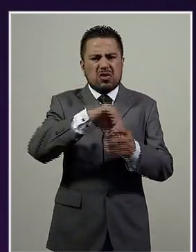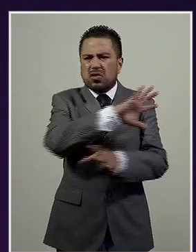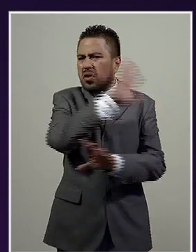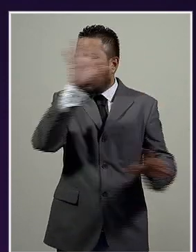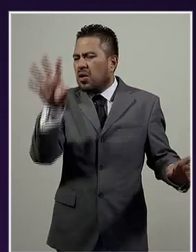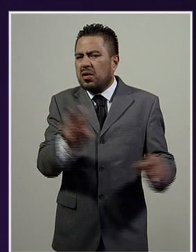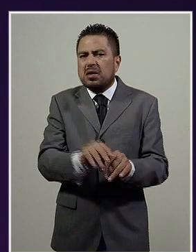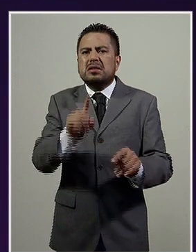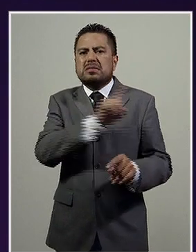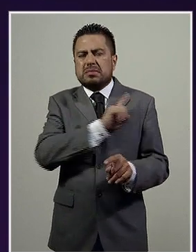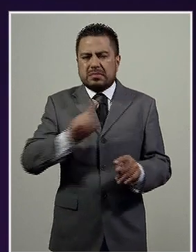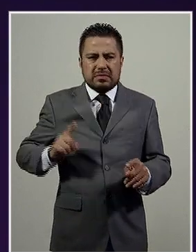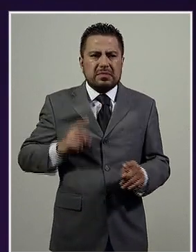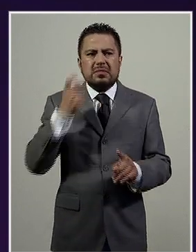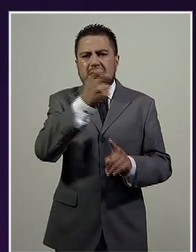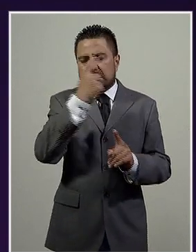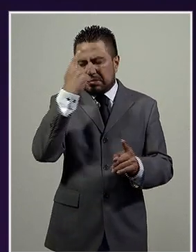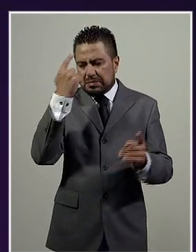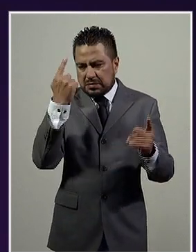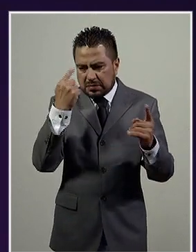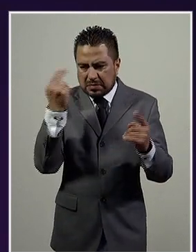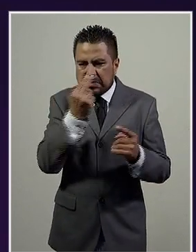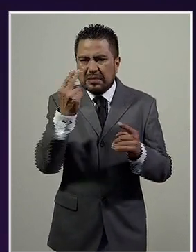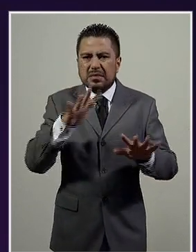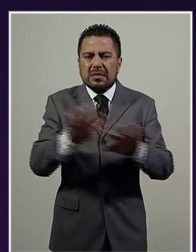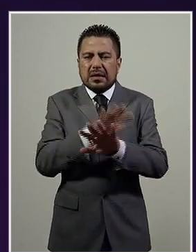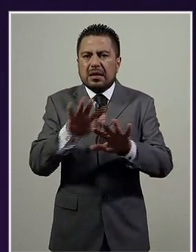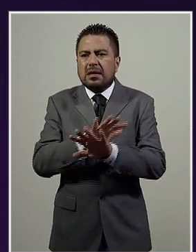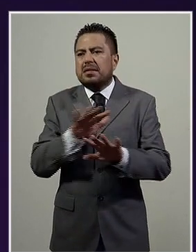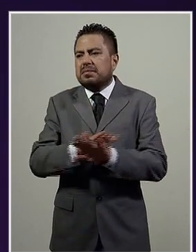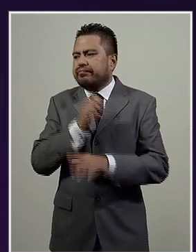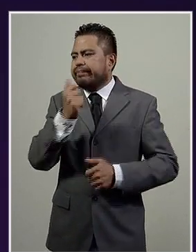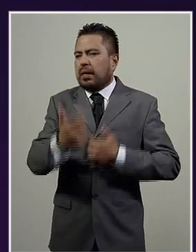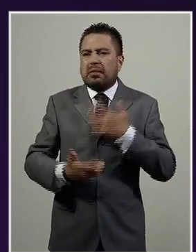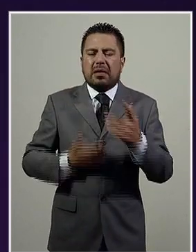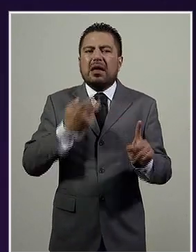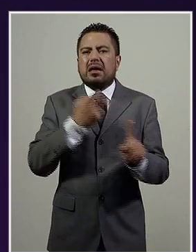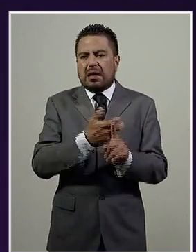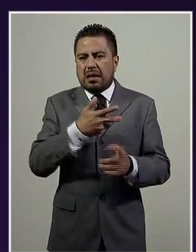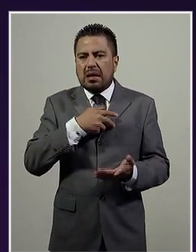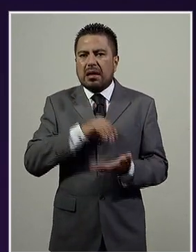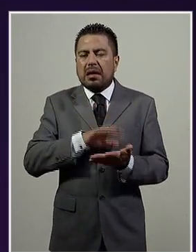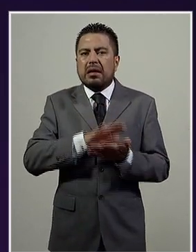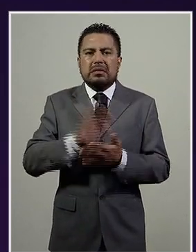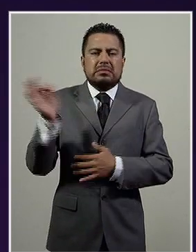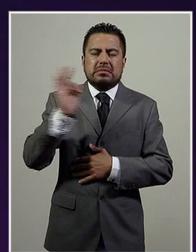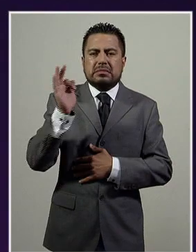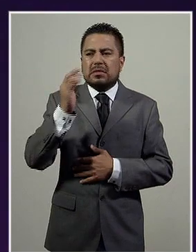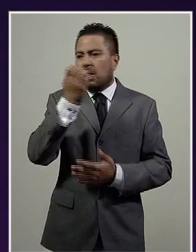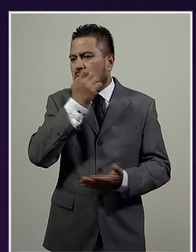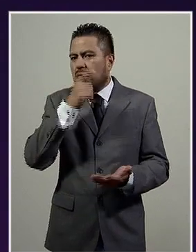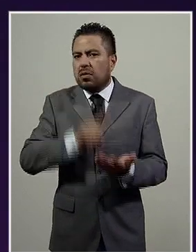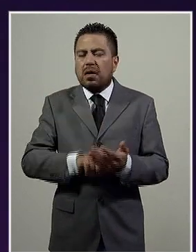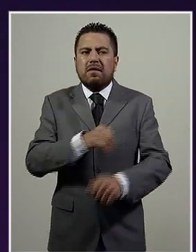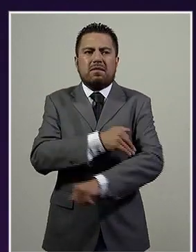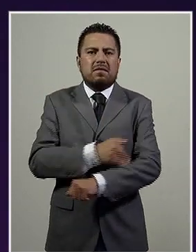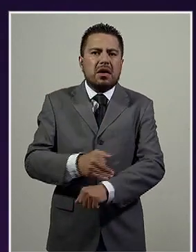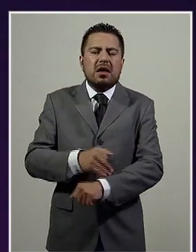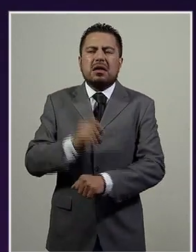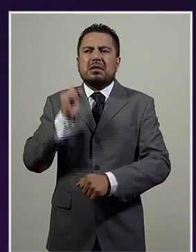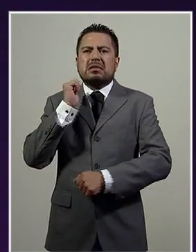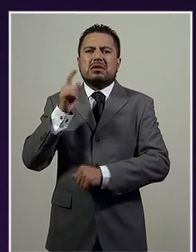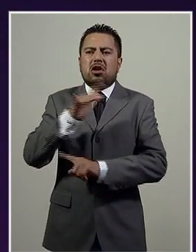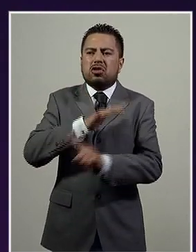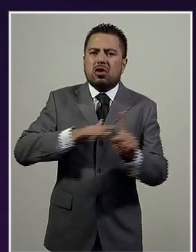también ellos deben de cambiar este discurso que traen, porque a lo mejor la escuela, a lo mejor la familia, a lo mejor